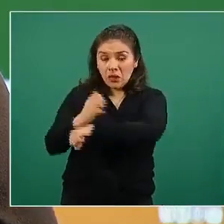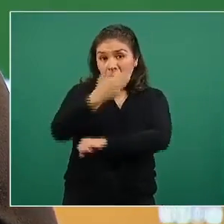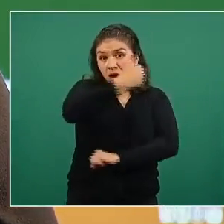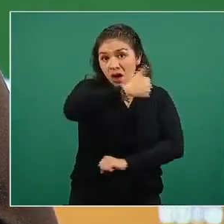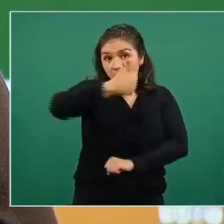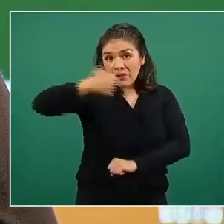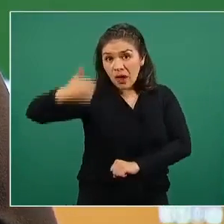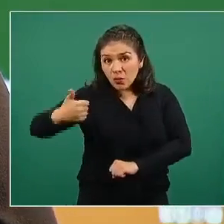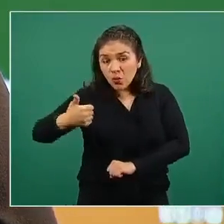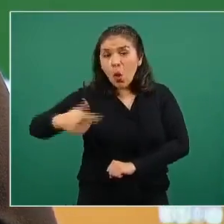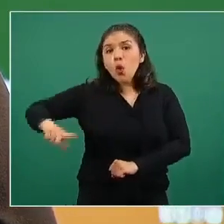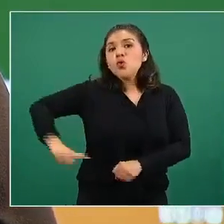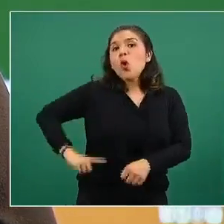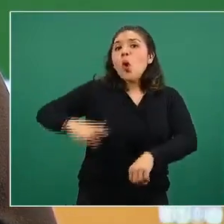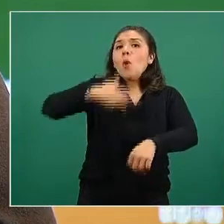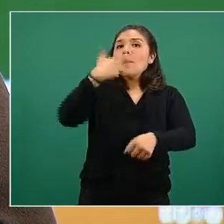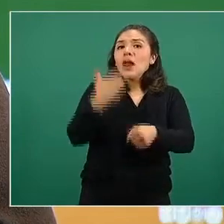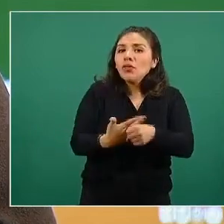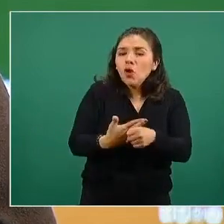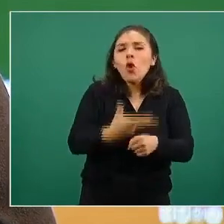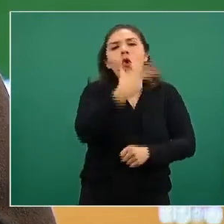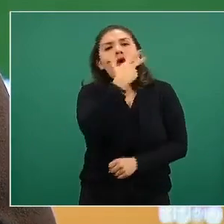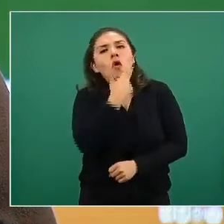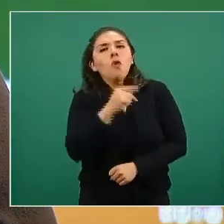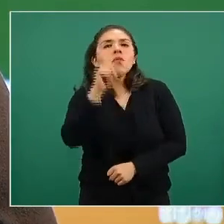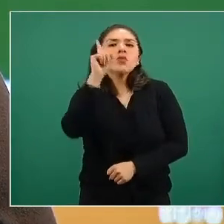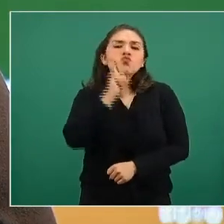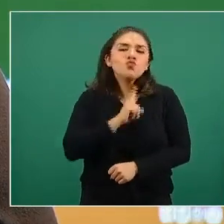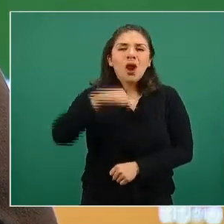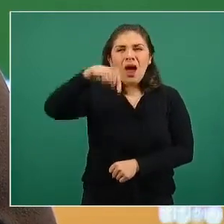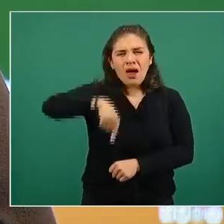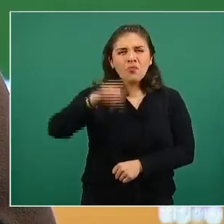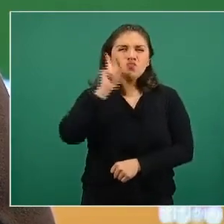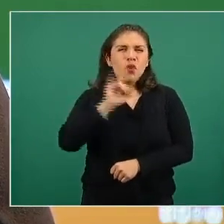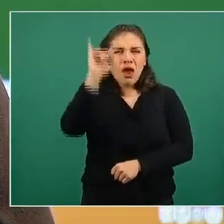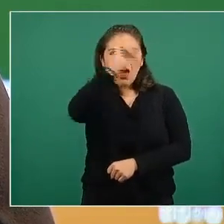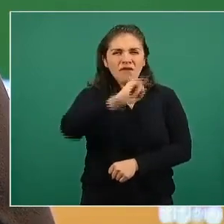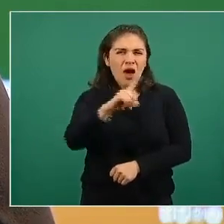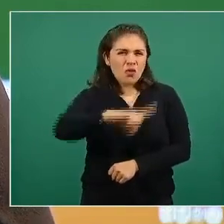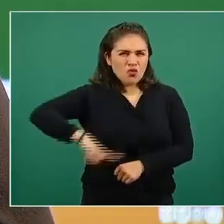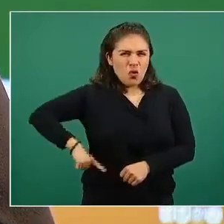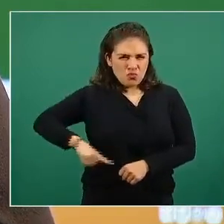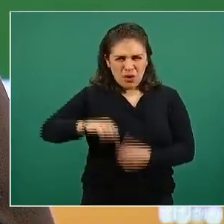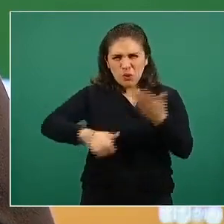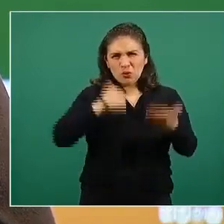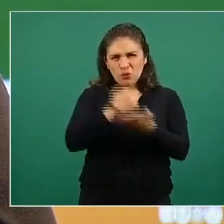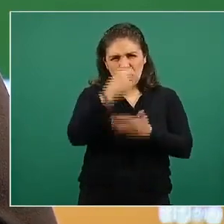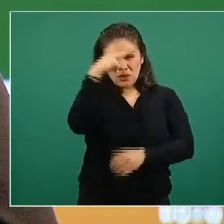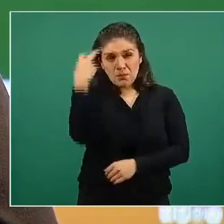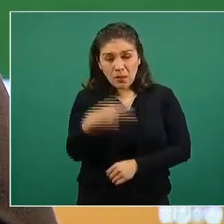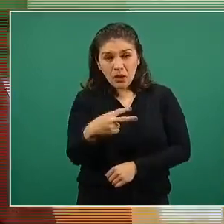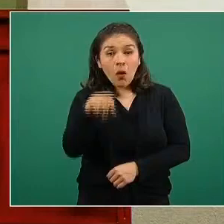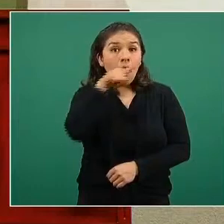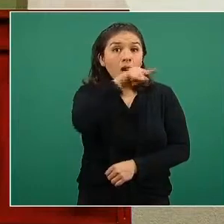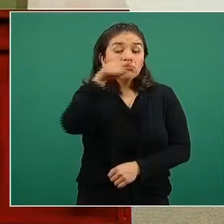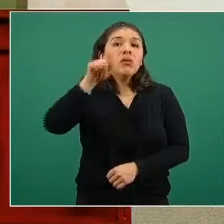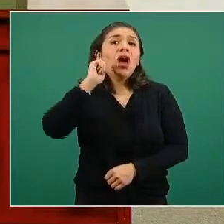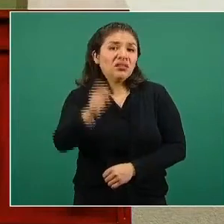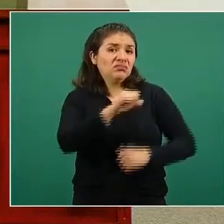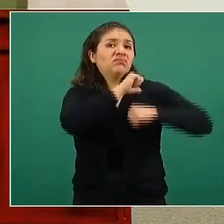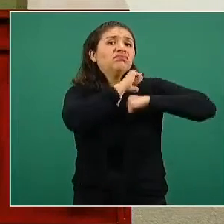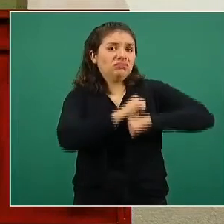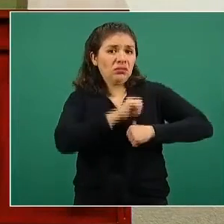¿sí?, los gobernadores, las gobernadoras y la gobernadora de Sonora y la jefa de gobierno de la Ciudad de México son también